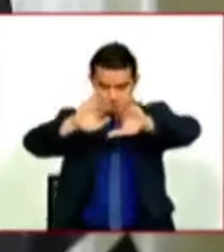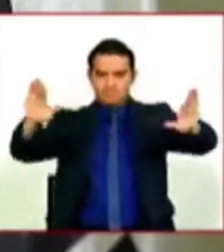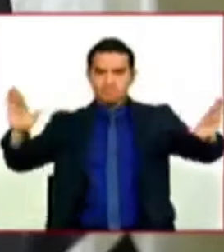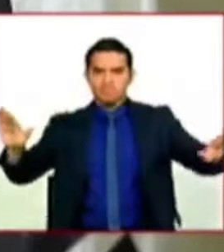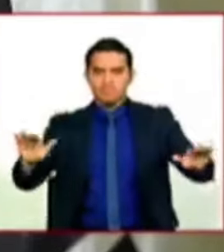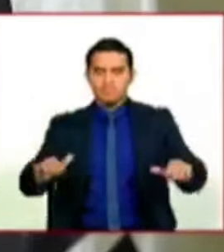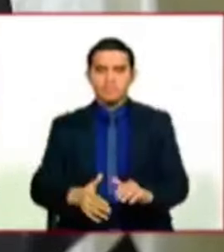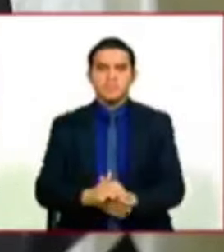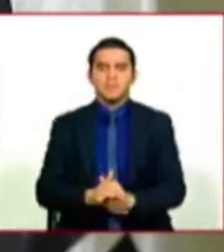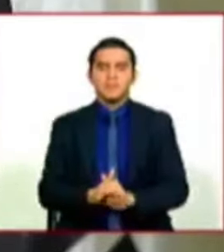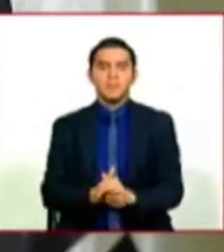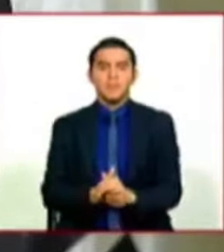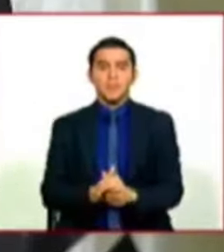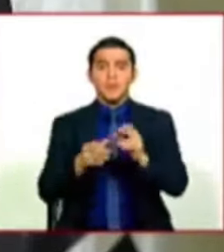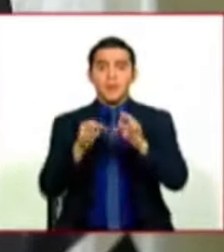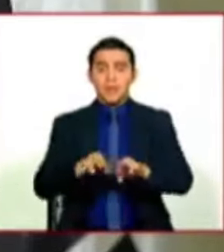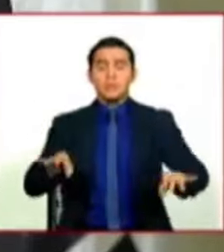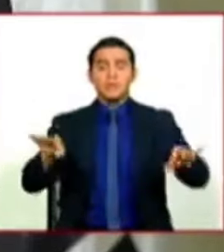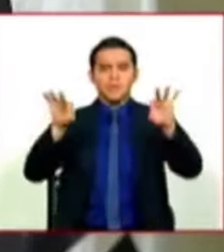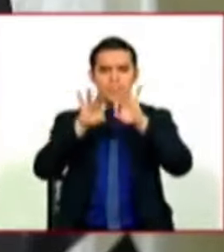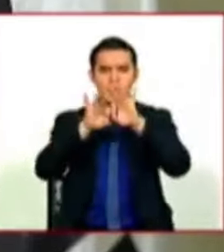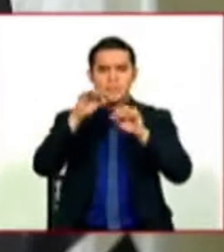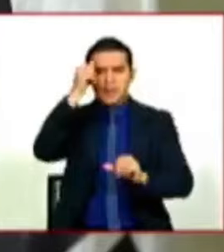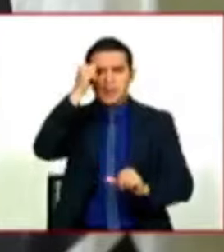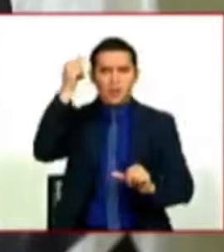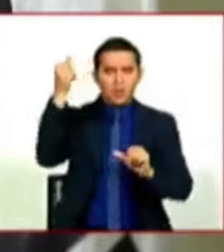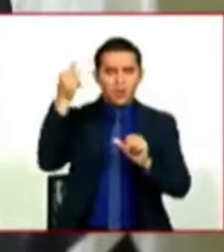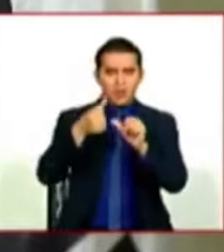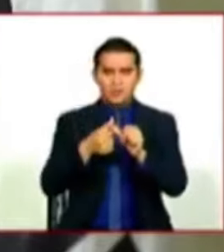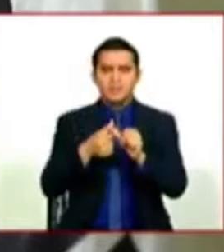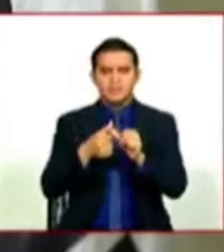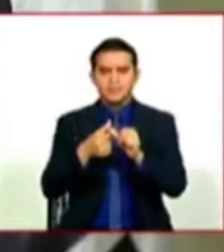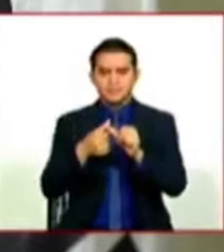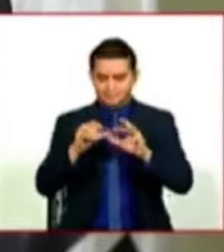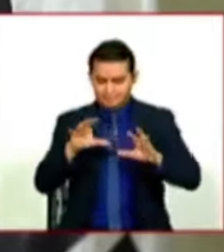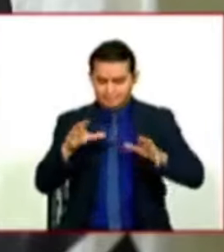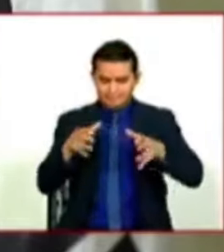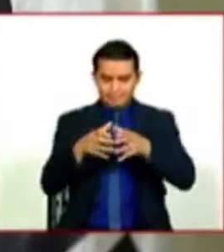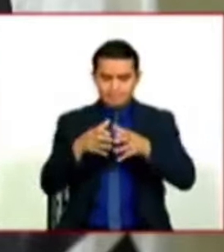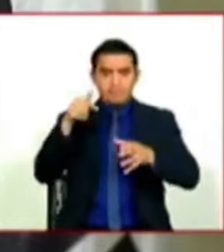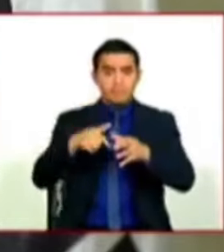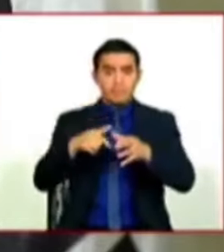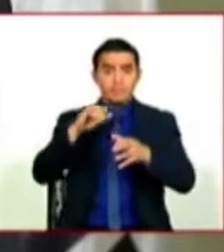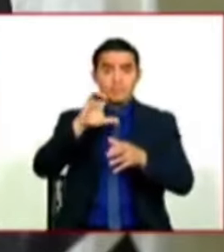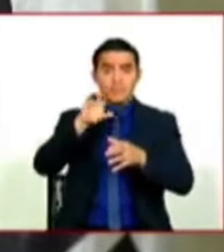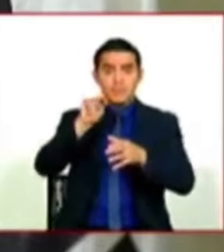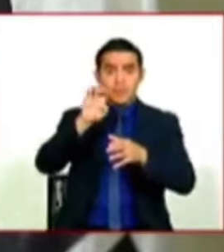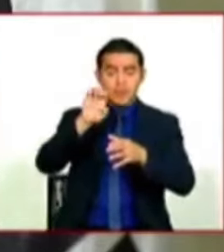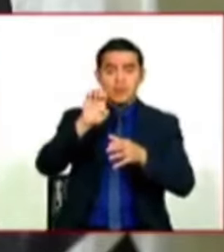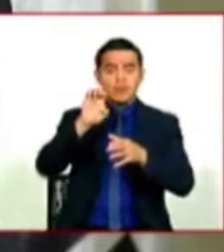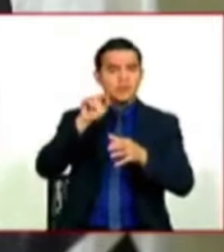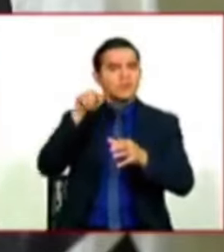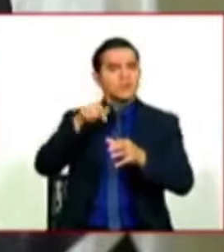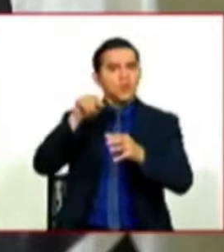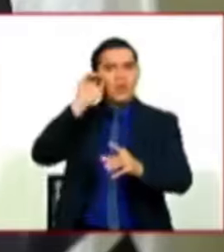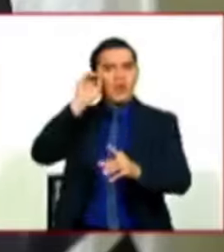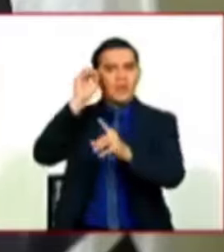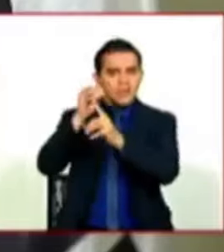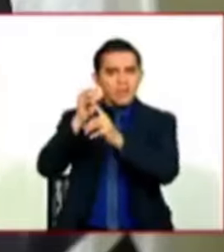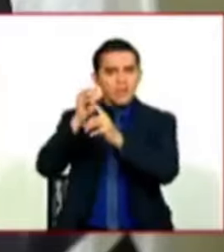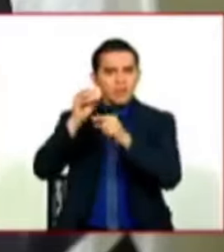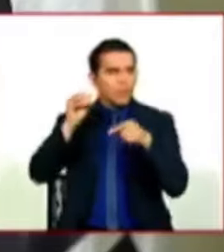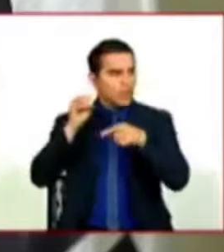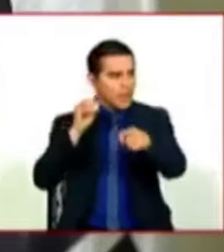Es necesario recordar que la forma de integración del CNE busca disminuir la